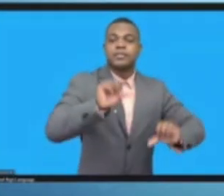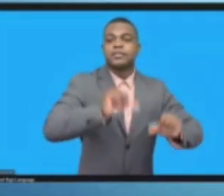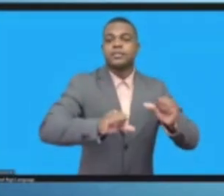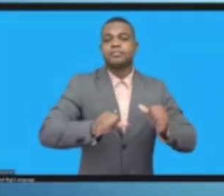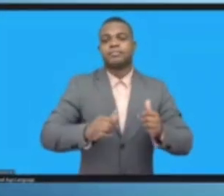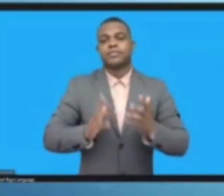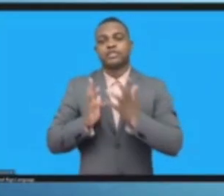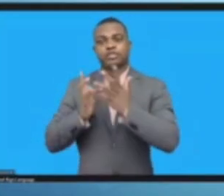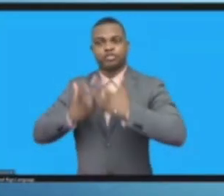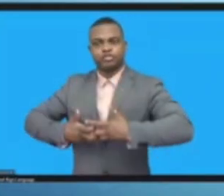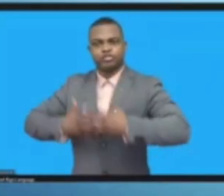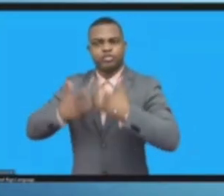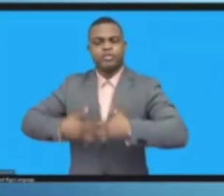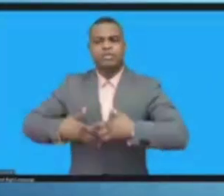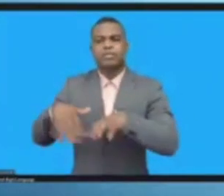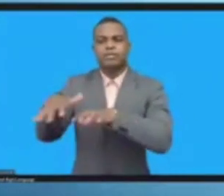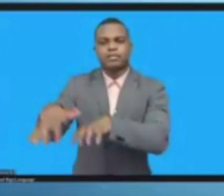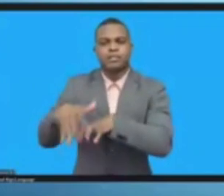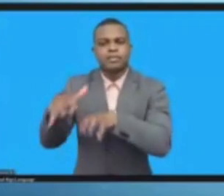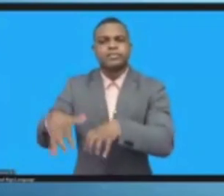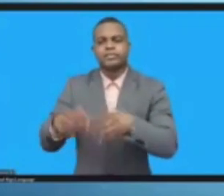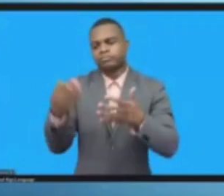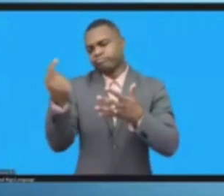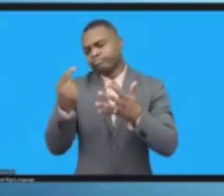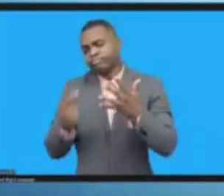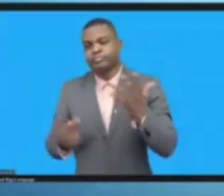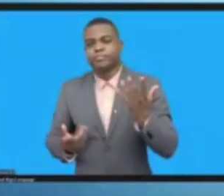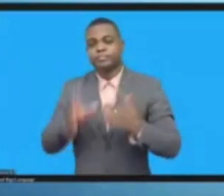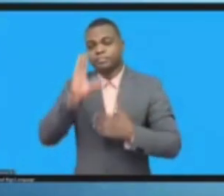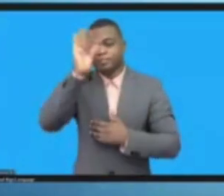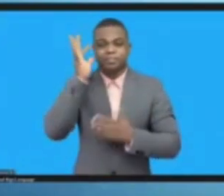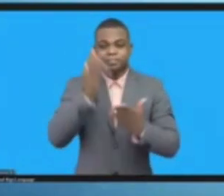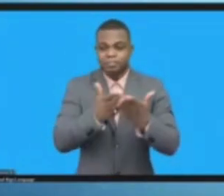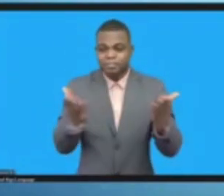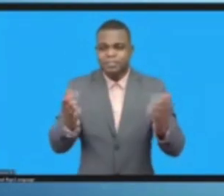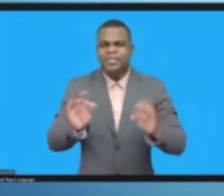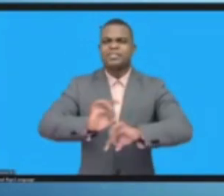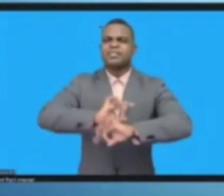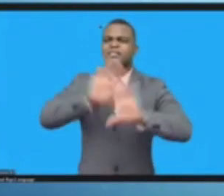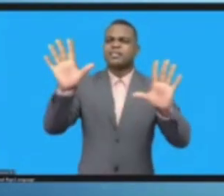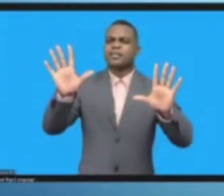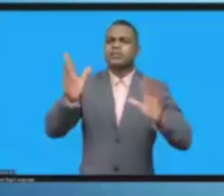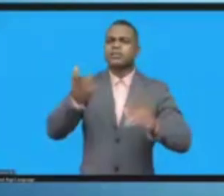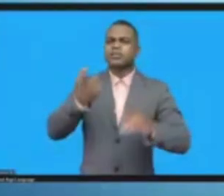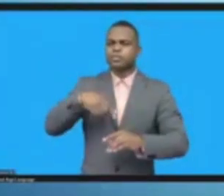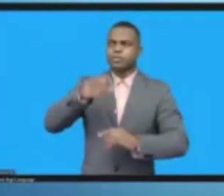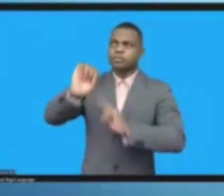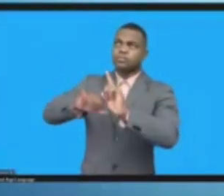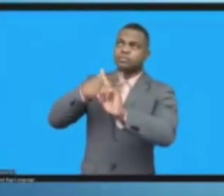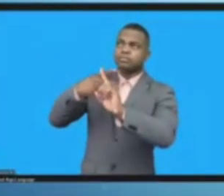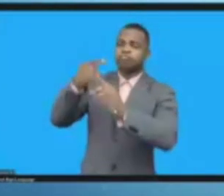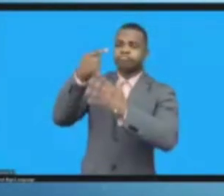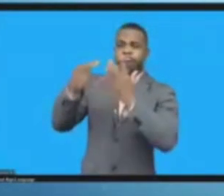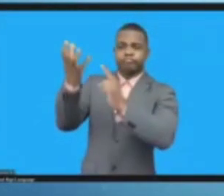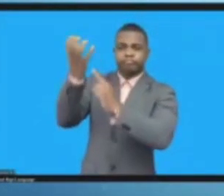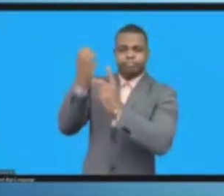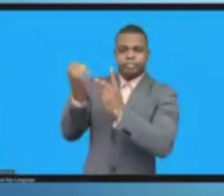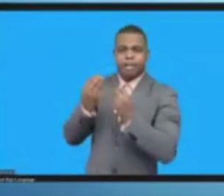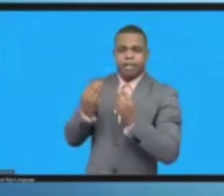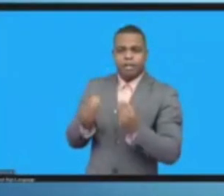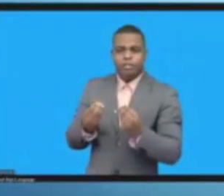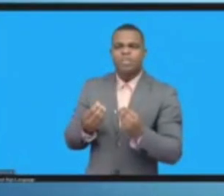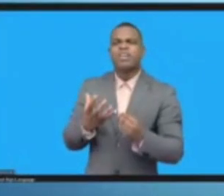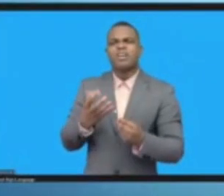los 17 ods sin el poder de las tics y por lo tanto a medida que nos acercamos